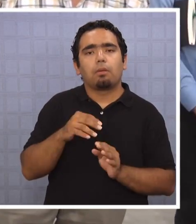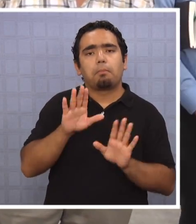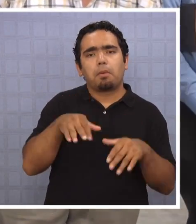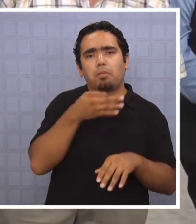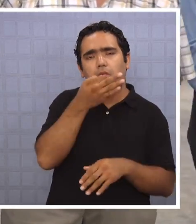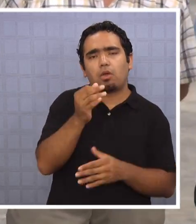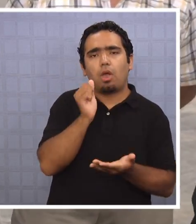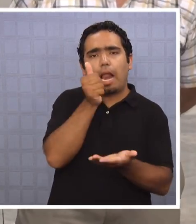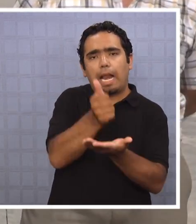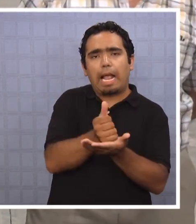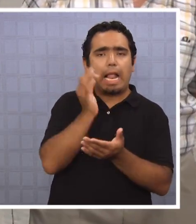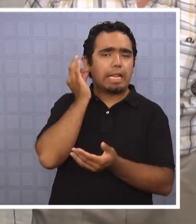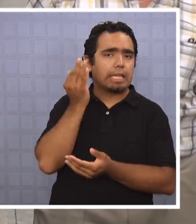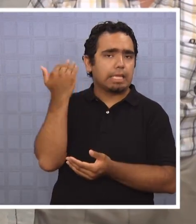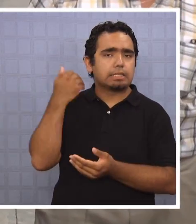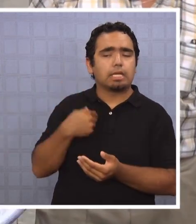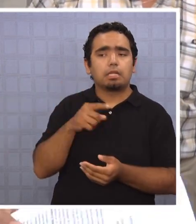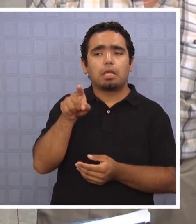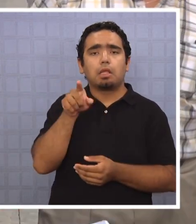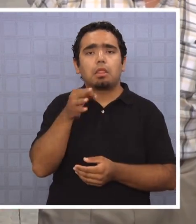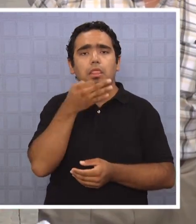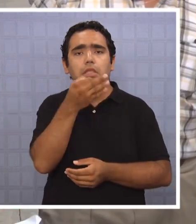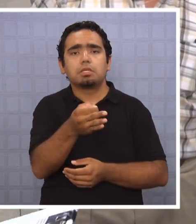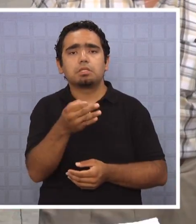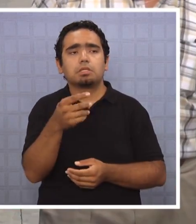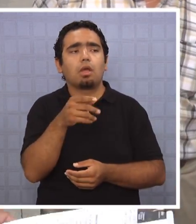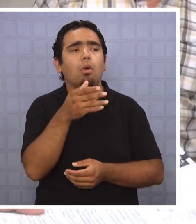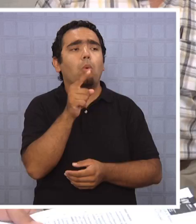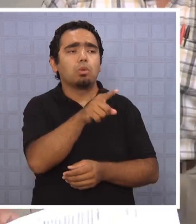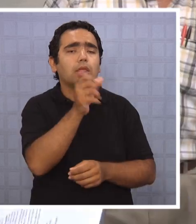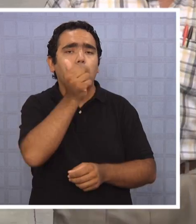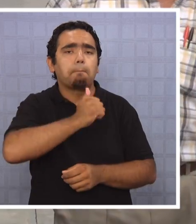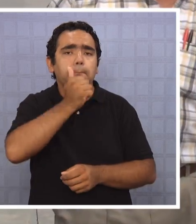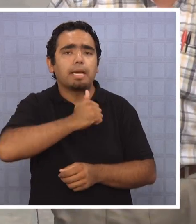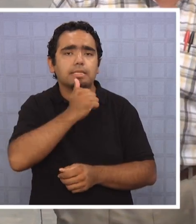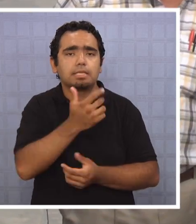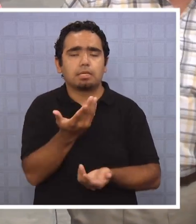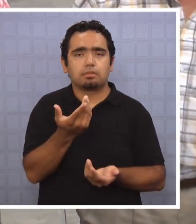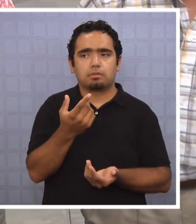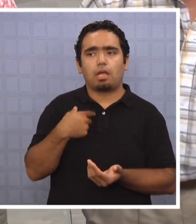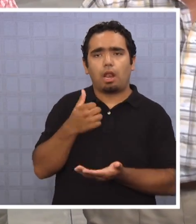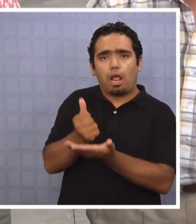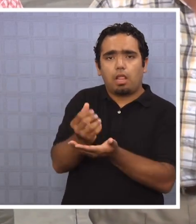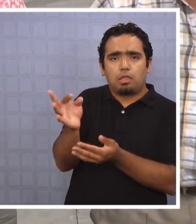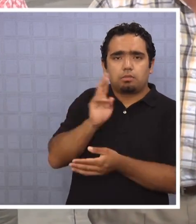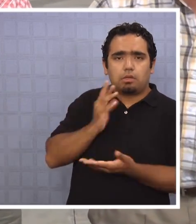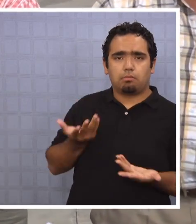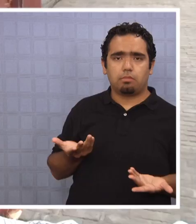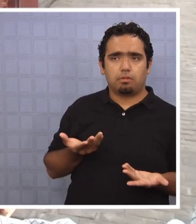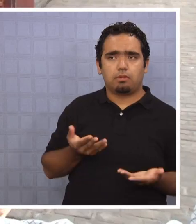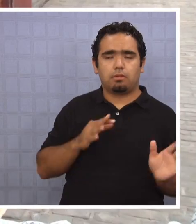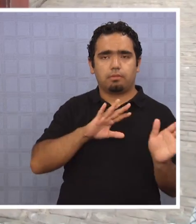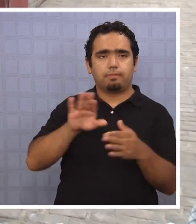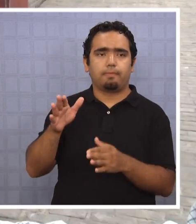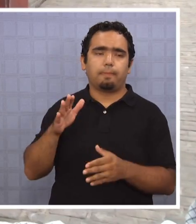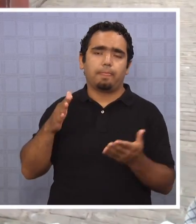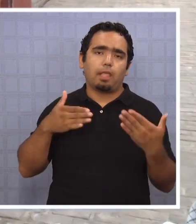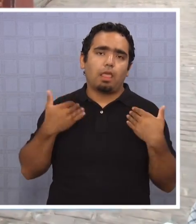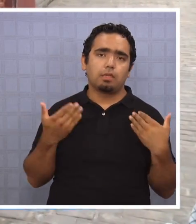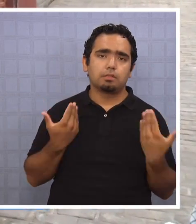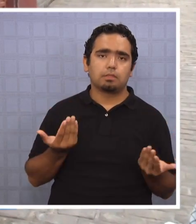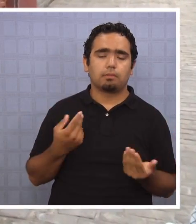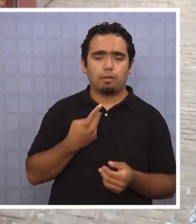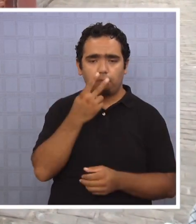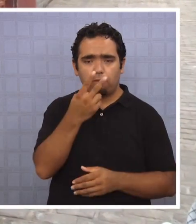la ex alcaldesa, que los vecinos se armen de paciencia. Esa fue la respuesta que nos dio a nosotros la alcaldesa en su oportunidad. Desanima ver